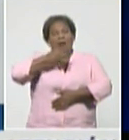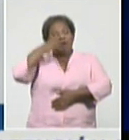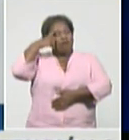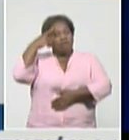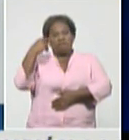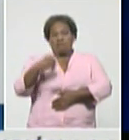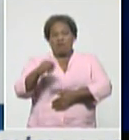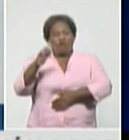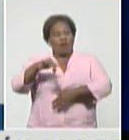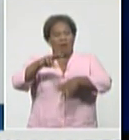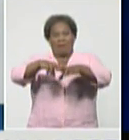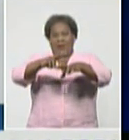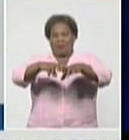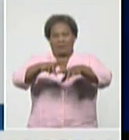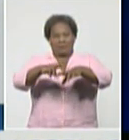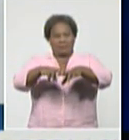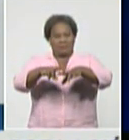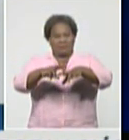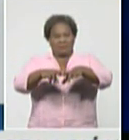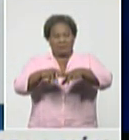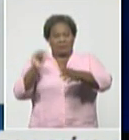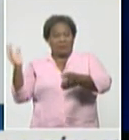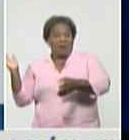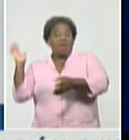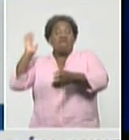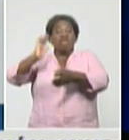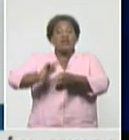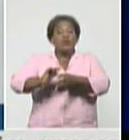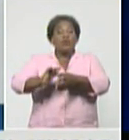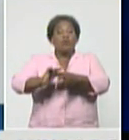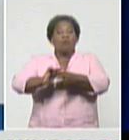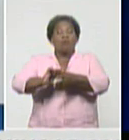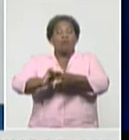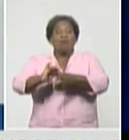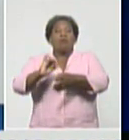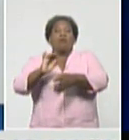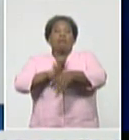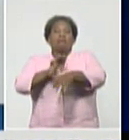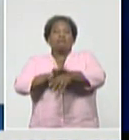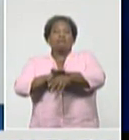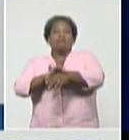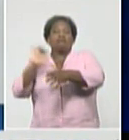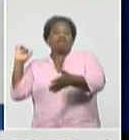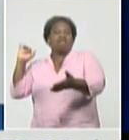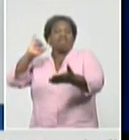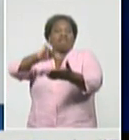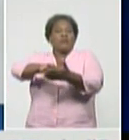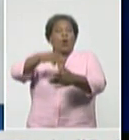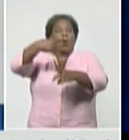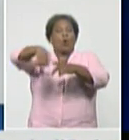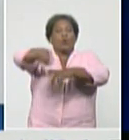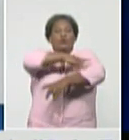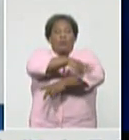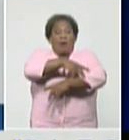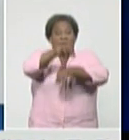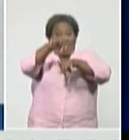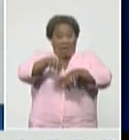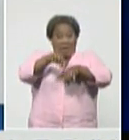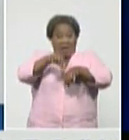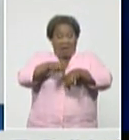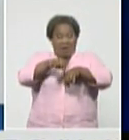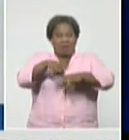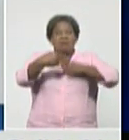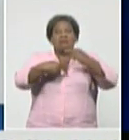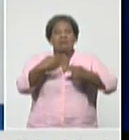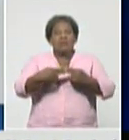en La Habana, sino que vino infectado del exterior de nuestro país, y aquí es donde se hace el diagnóstico, por